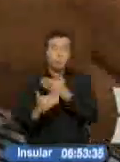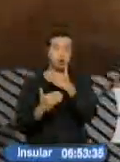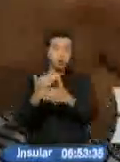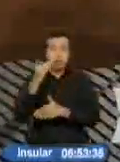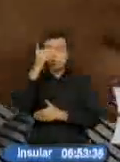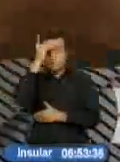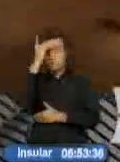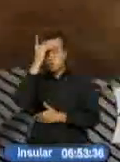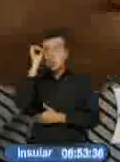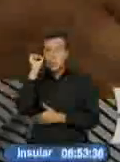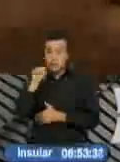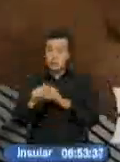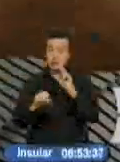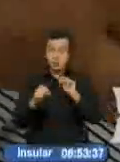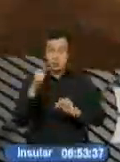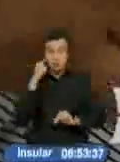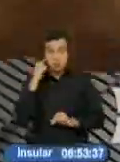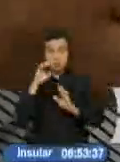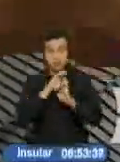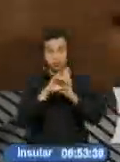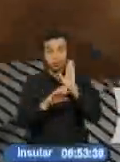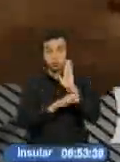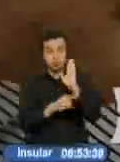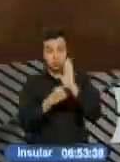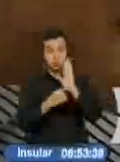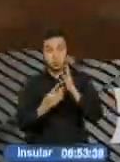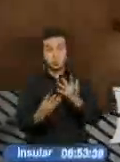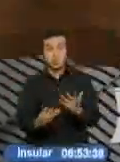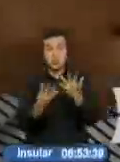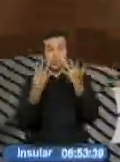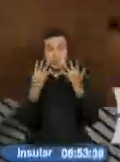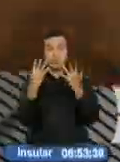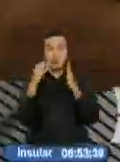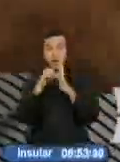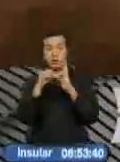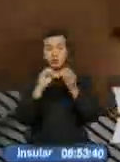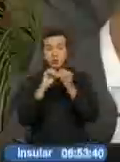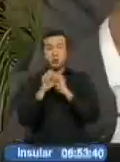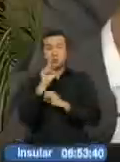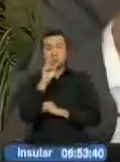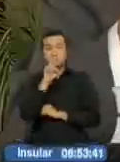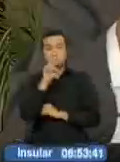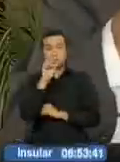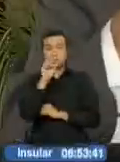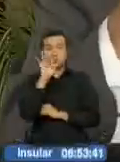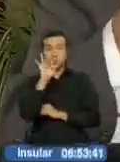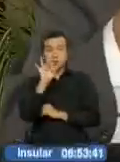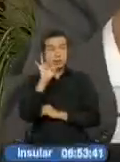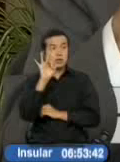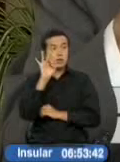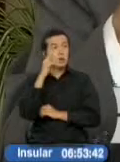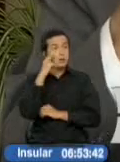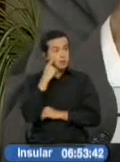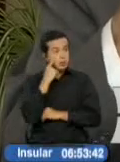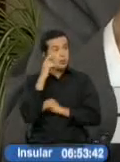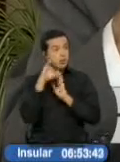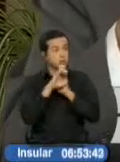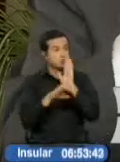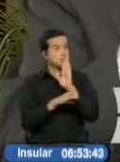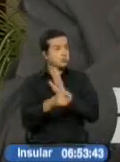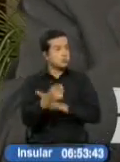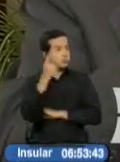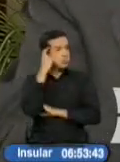de endeudamiento se apega a lo que señala la Constitución en las nueve regulaciones del artículo 290. La filosofía de esta Constitución, y me parece